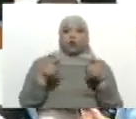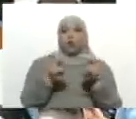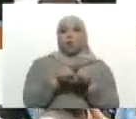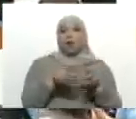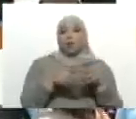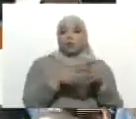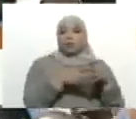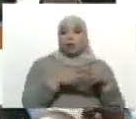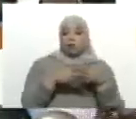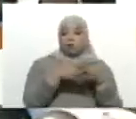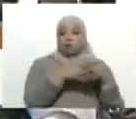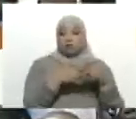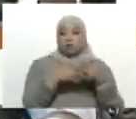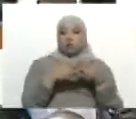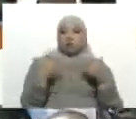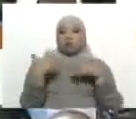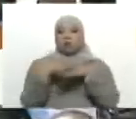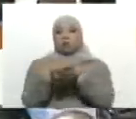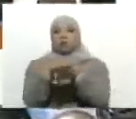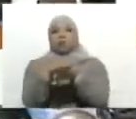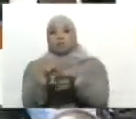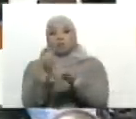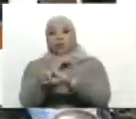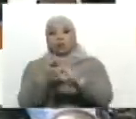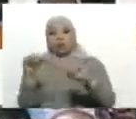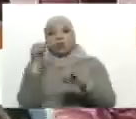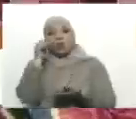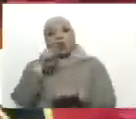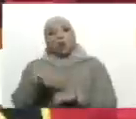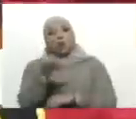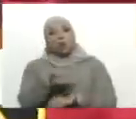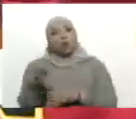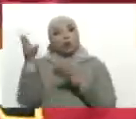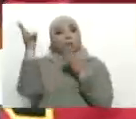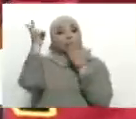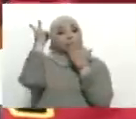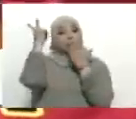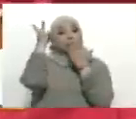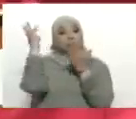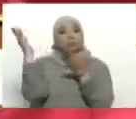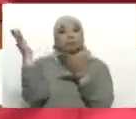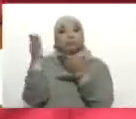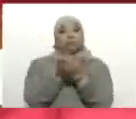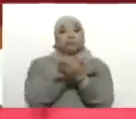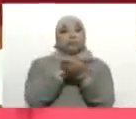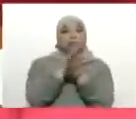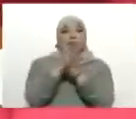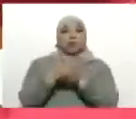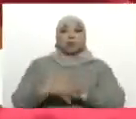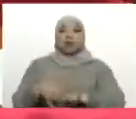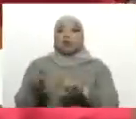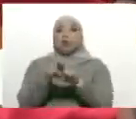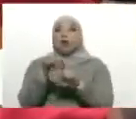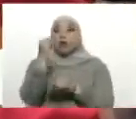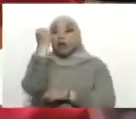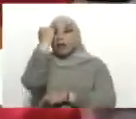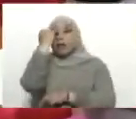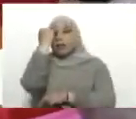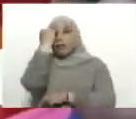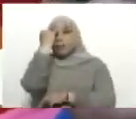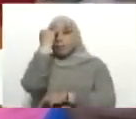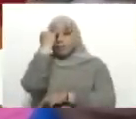donde no es que hubo fusión de civilizaciones es terminar a los pueblos originarios tenemos el caso de la India también